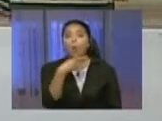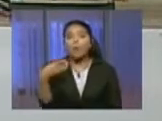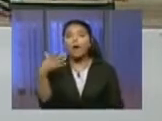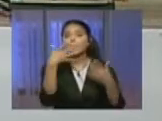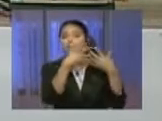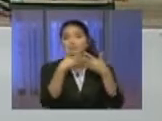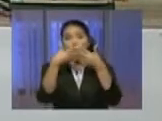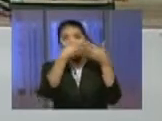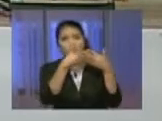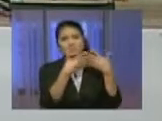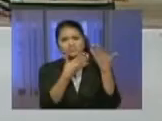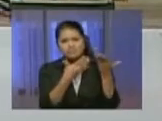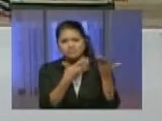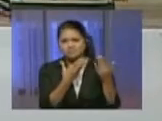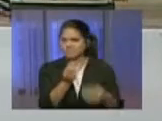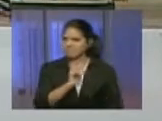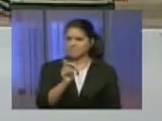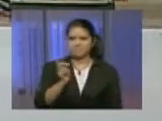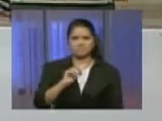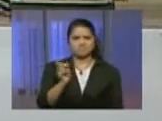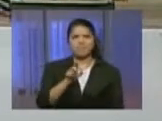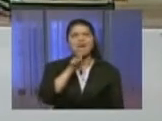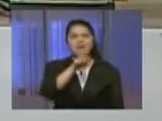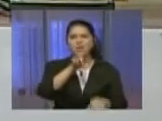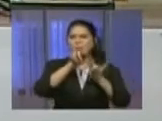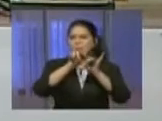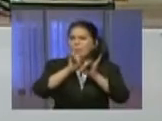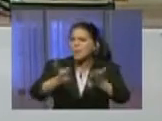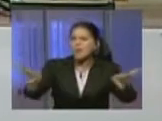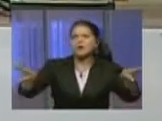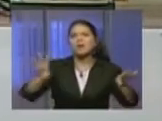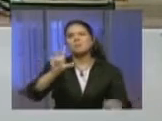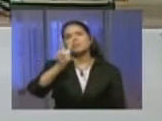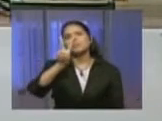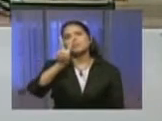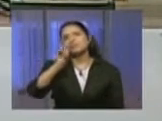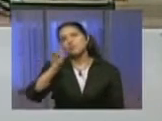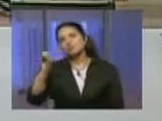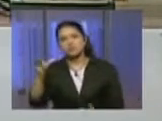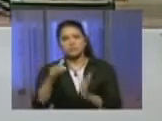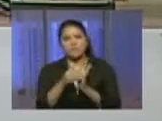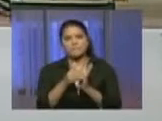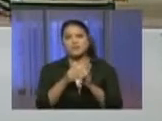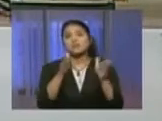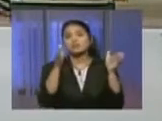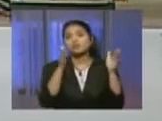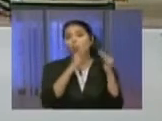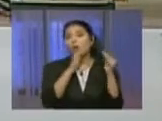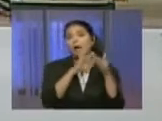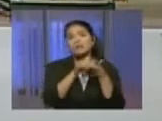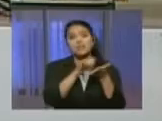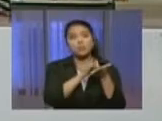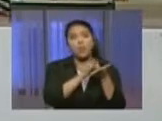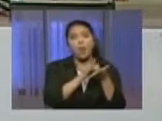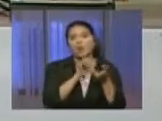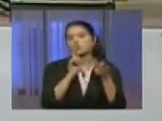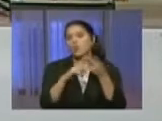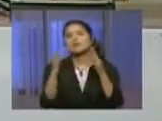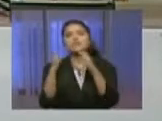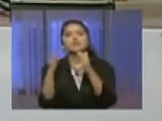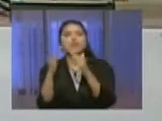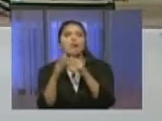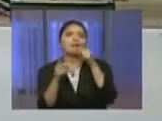No al contrario están desalojando a 200 300,000 estadounidenses de su apartamentico en Nueva York de su casita en